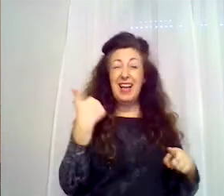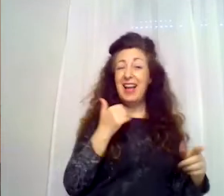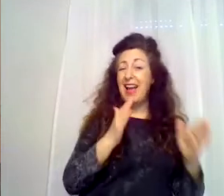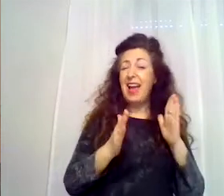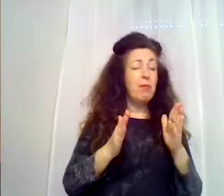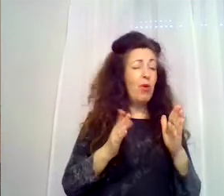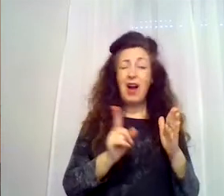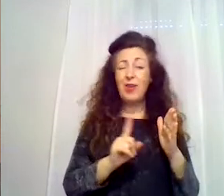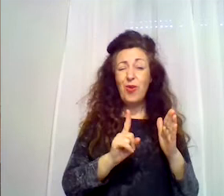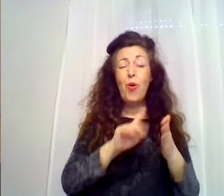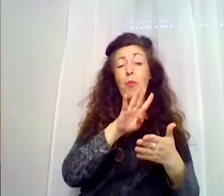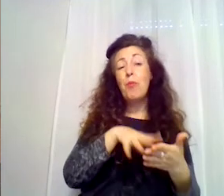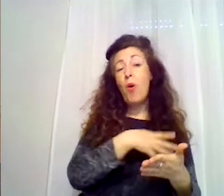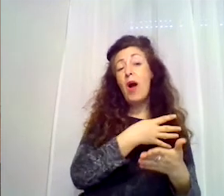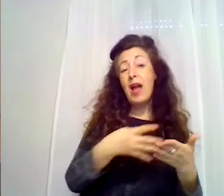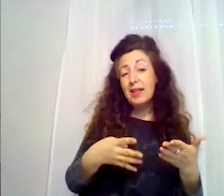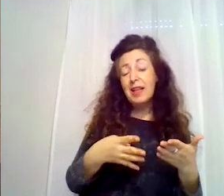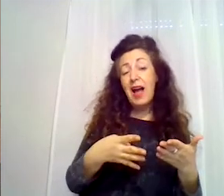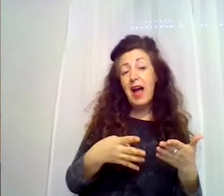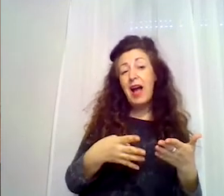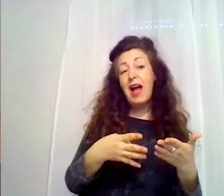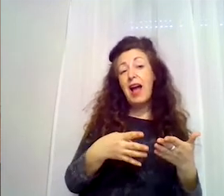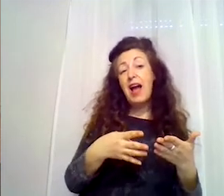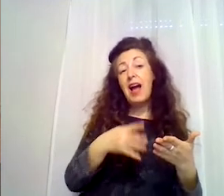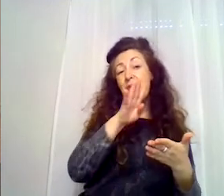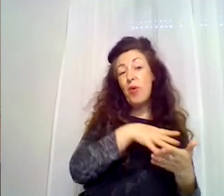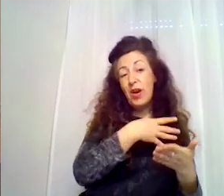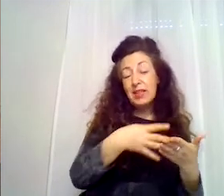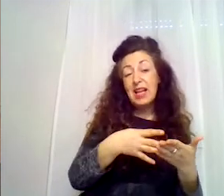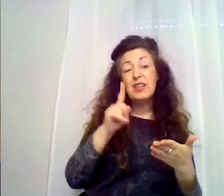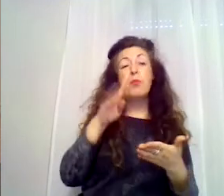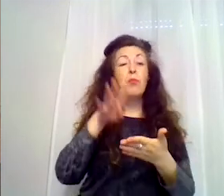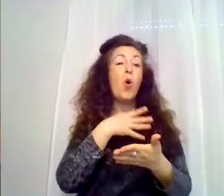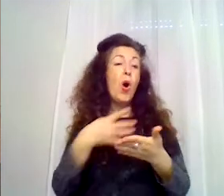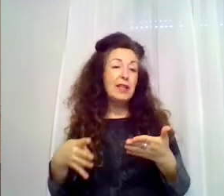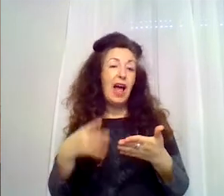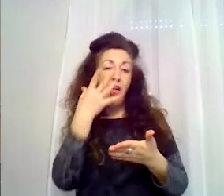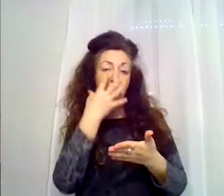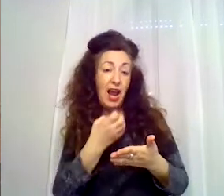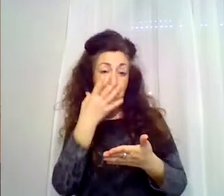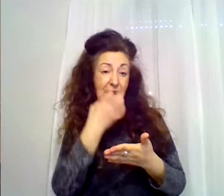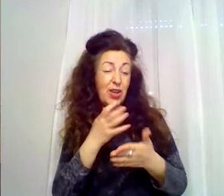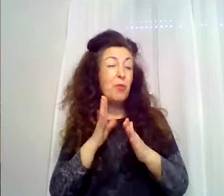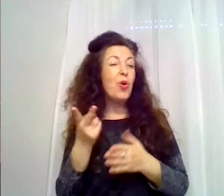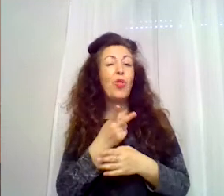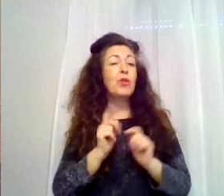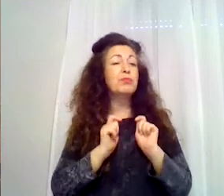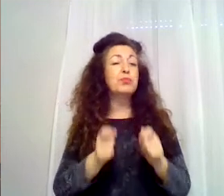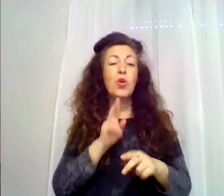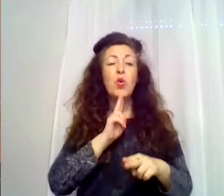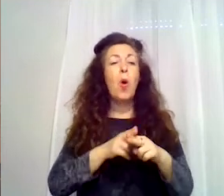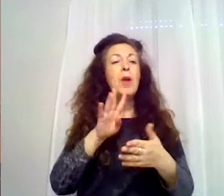cuantitativa ha desaparecido. Los que escriben métrica cuantitativa lo hacen intelectualmente, no ya porque